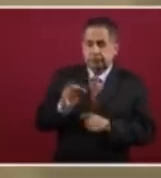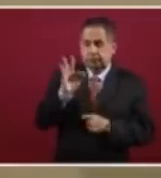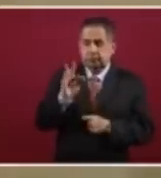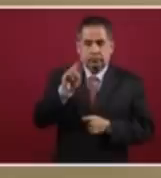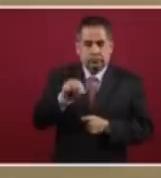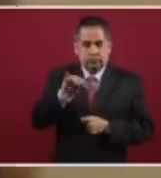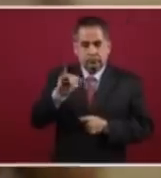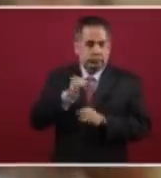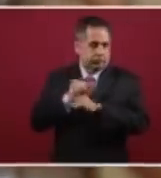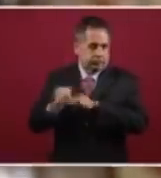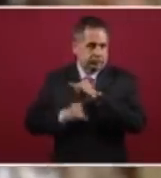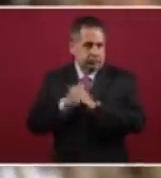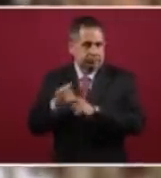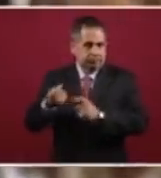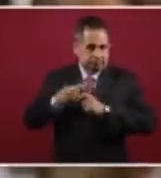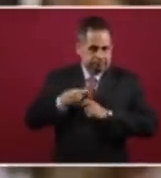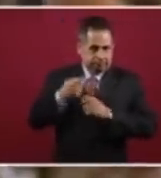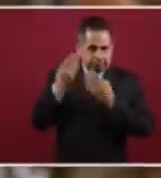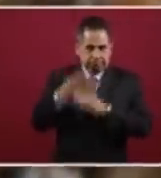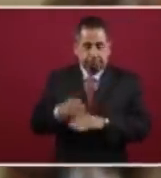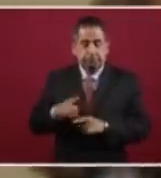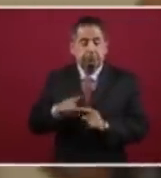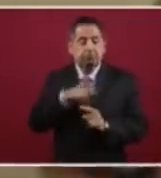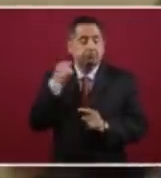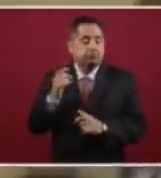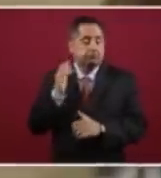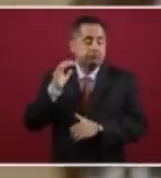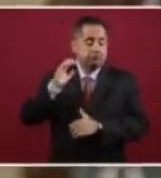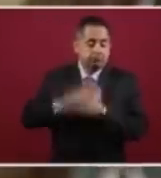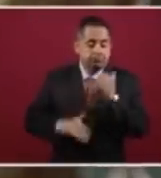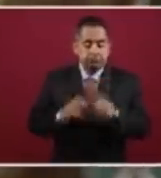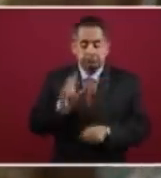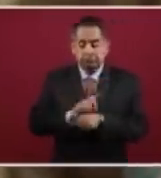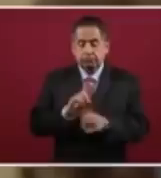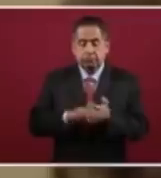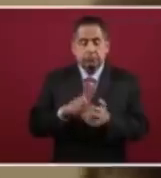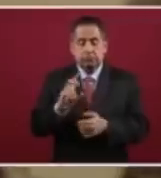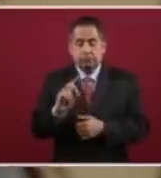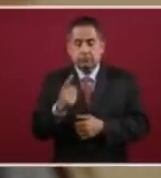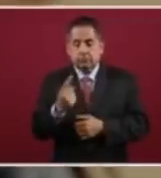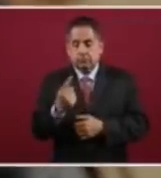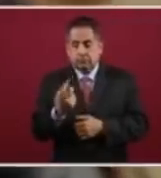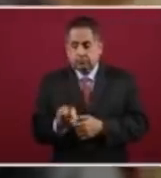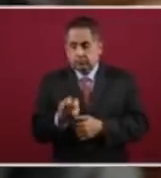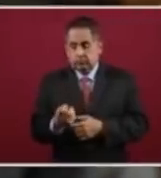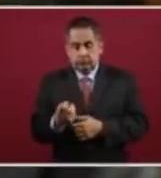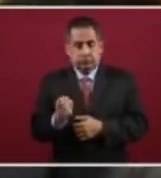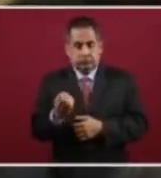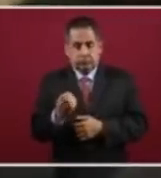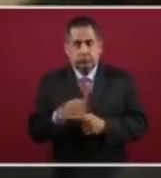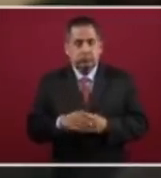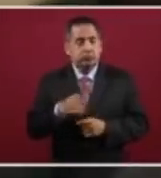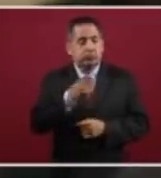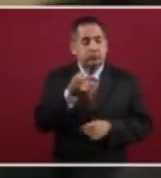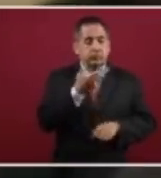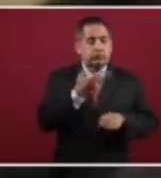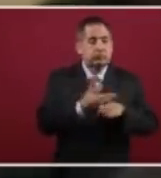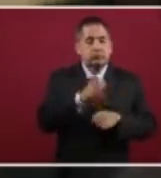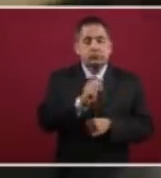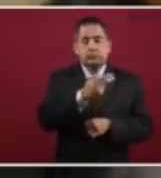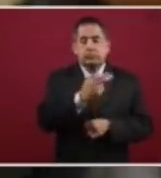Fondo Monetario Internacional que vence el 31 de este mes. Y el secretario de Hacienda dice que se va a renovar, que no